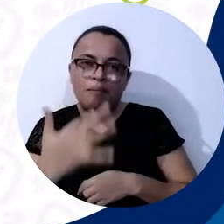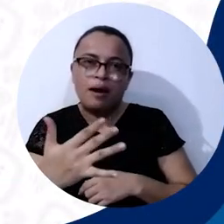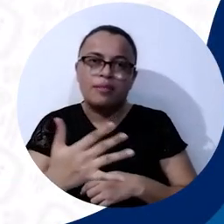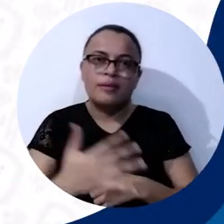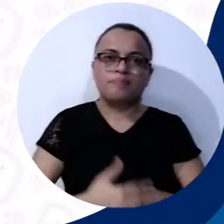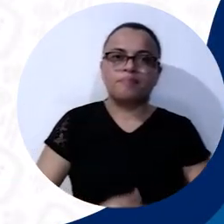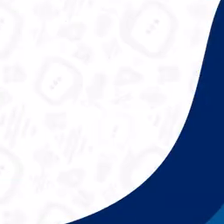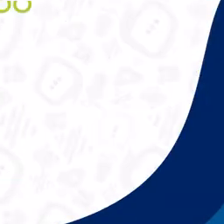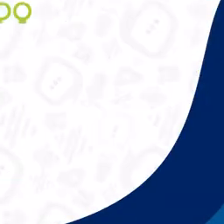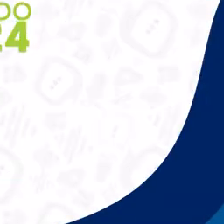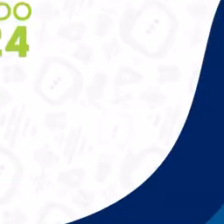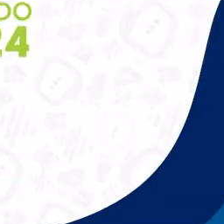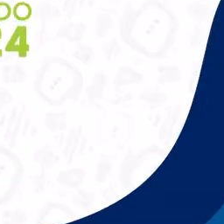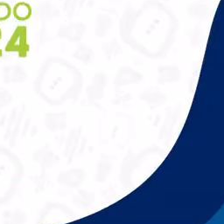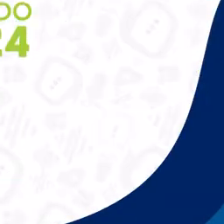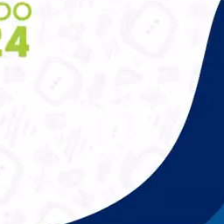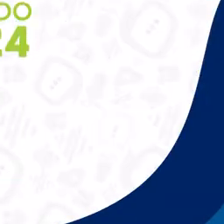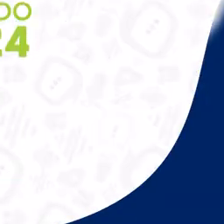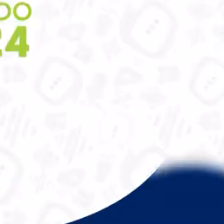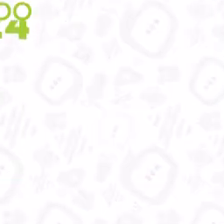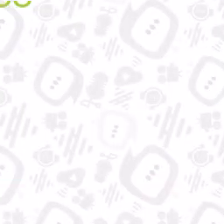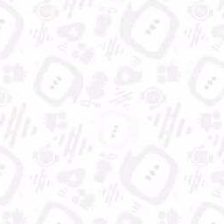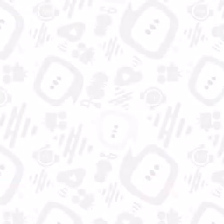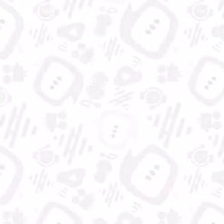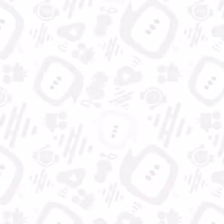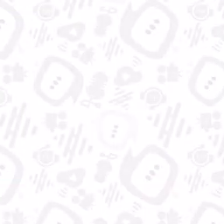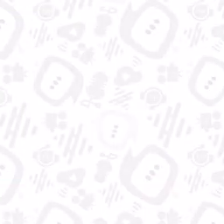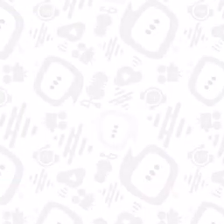Universidad del Magdalena, aún más incluyente e innovadora.